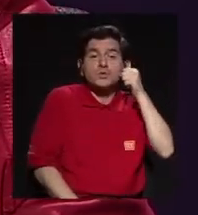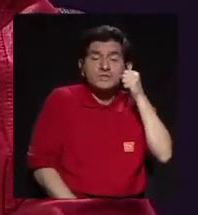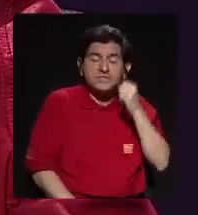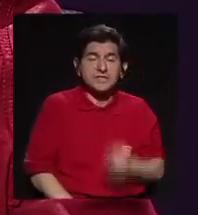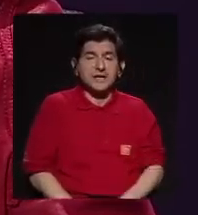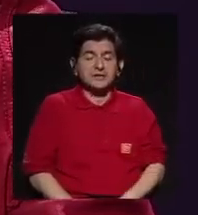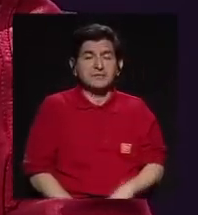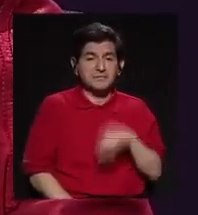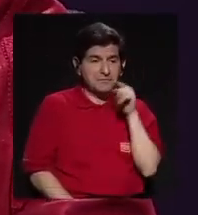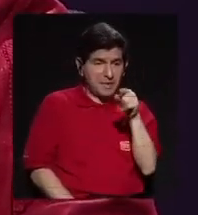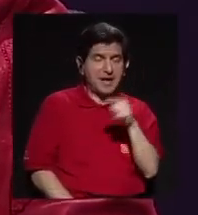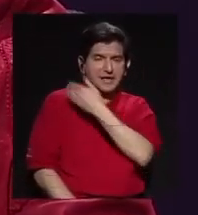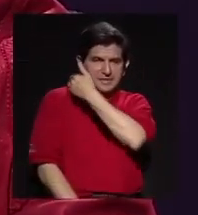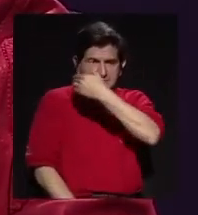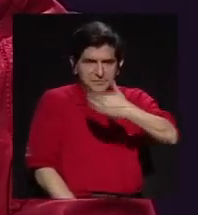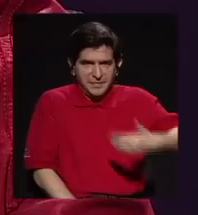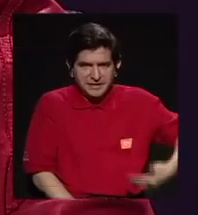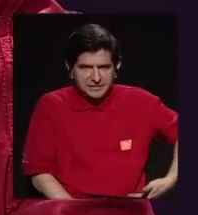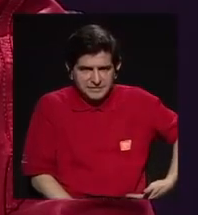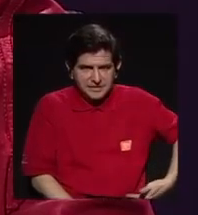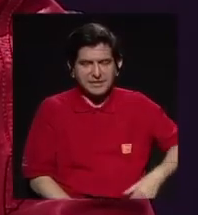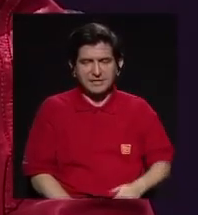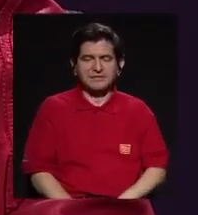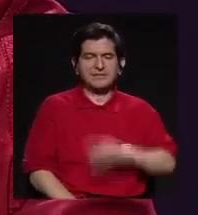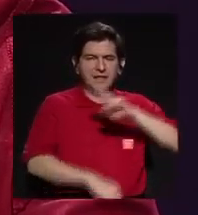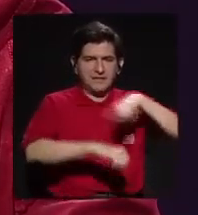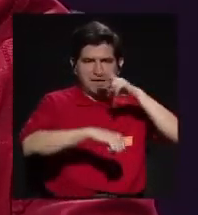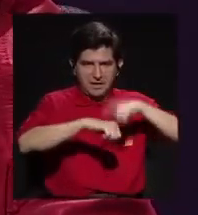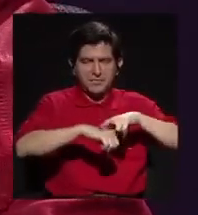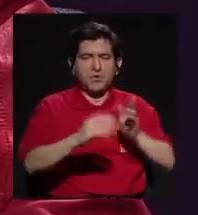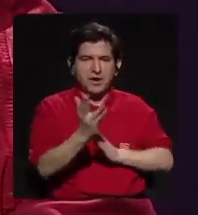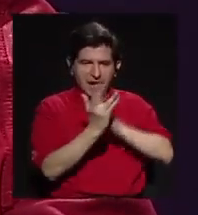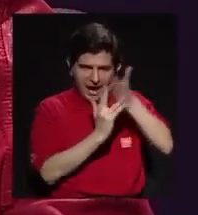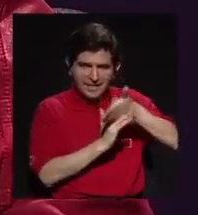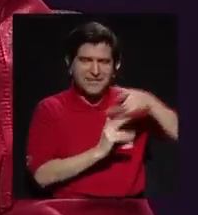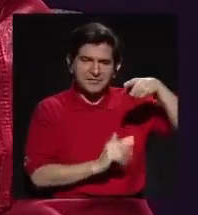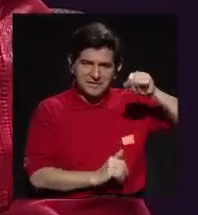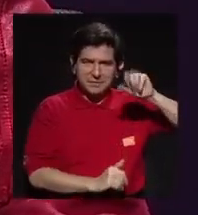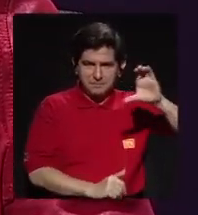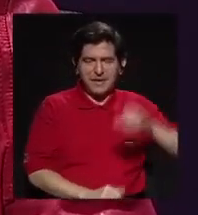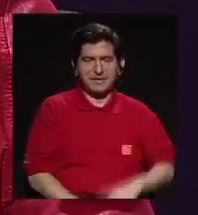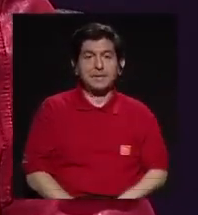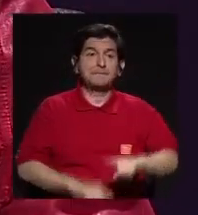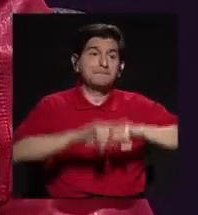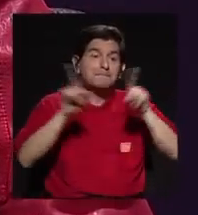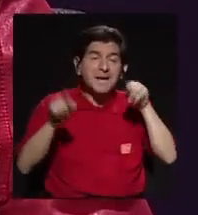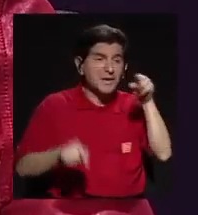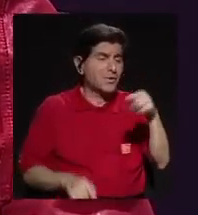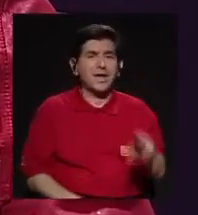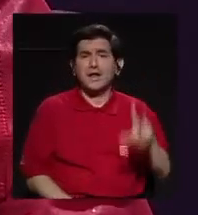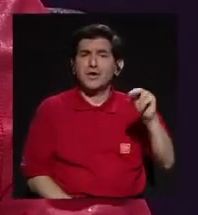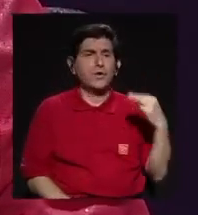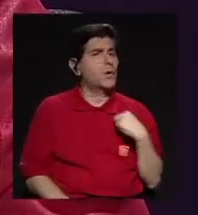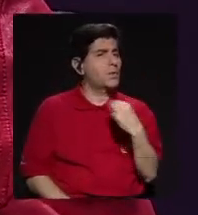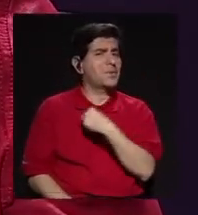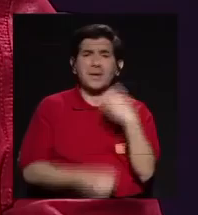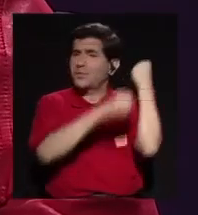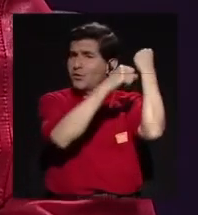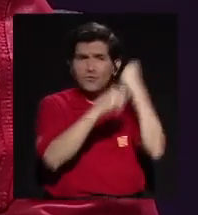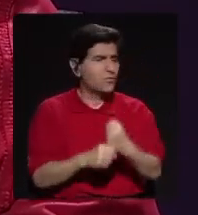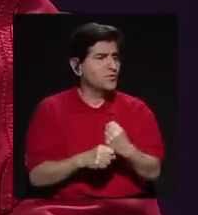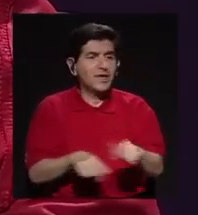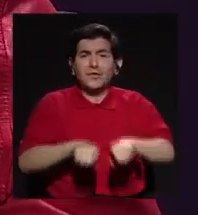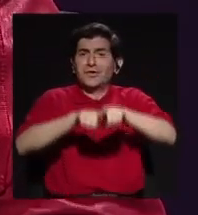al PAC, o sea, llega a la presidencia de la República por medio del Partido Acción Ciudadana, pero él no era de los miembros fundadores